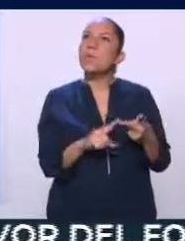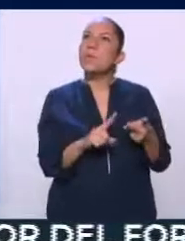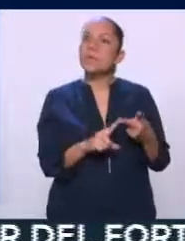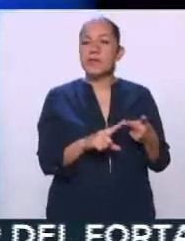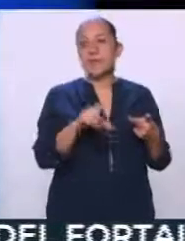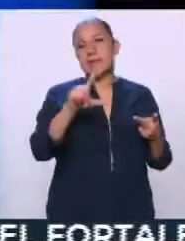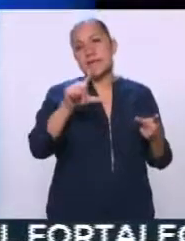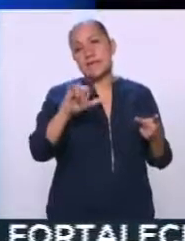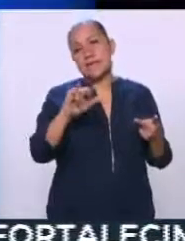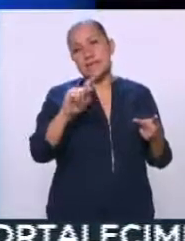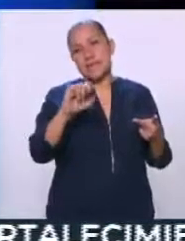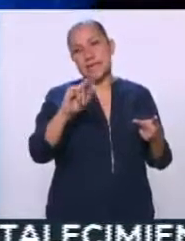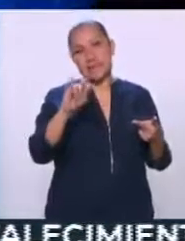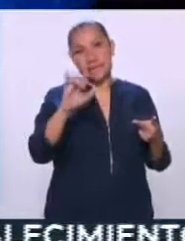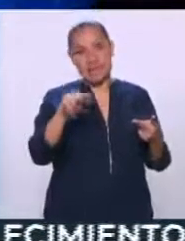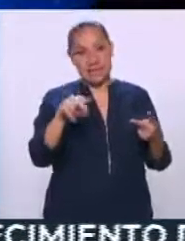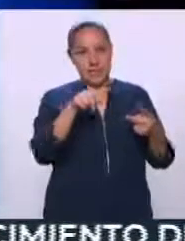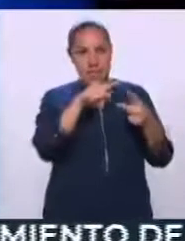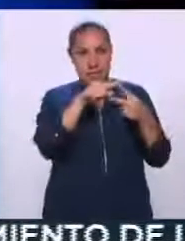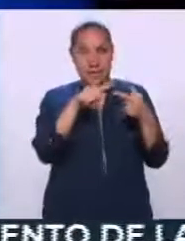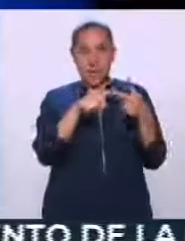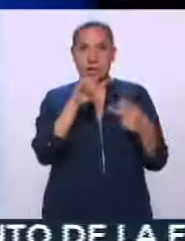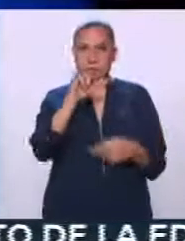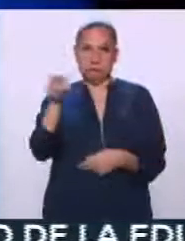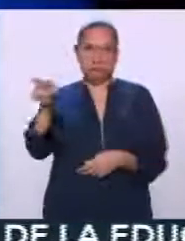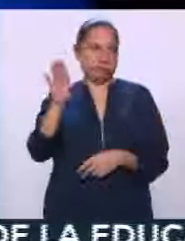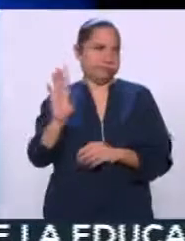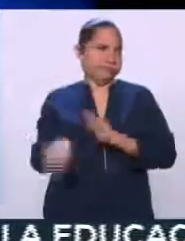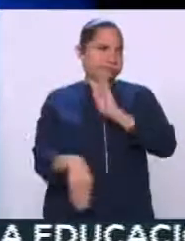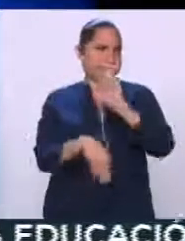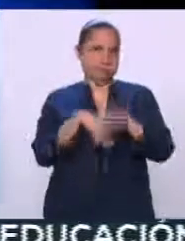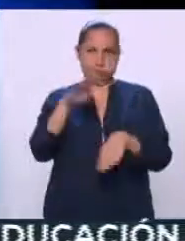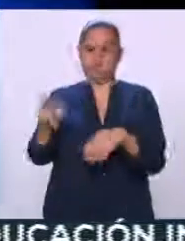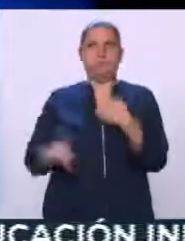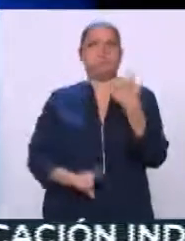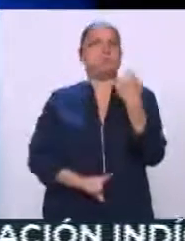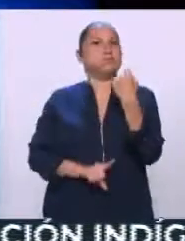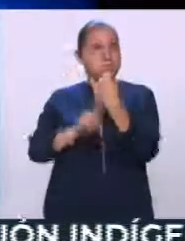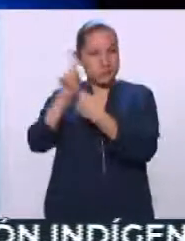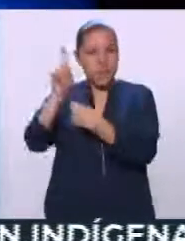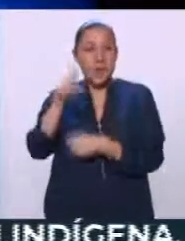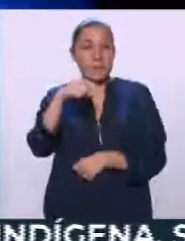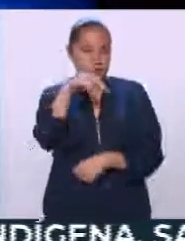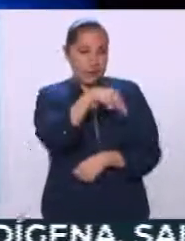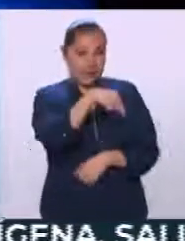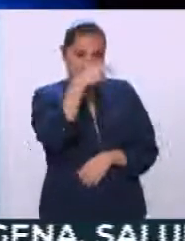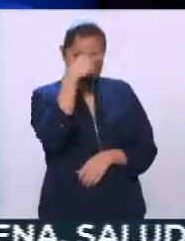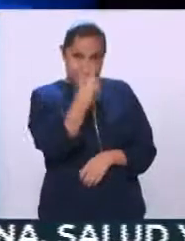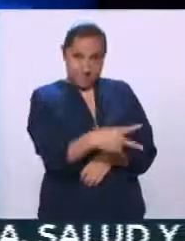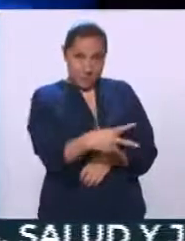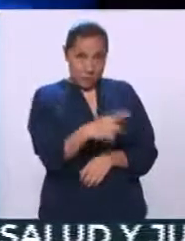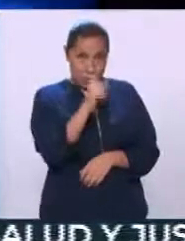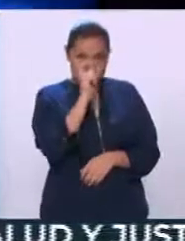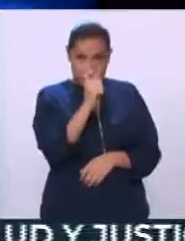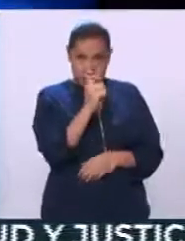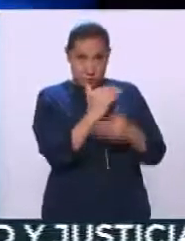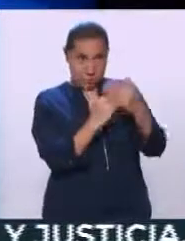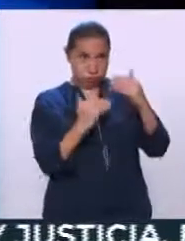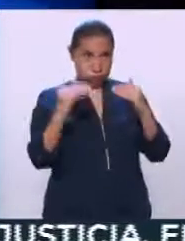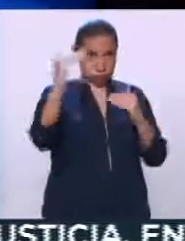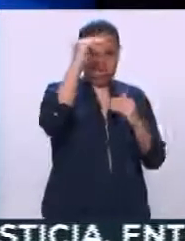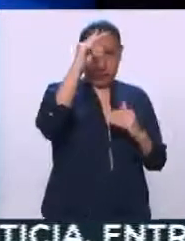Liechtenstein, ¿no? Por ejemplo, donde sí hubo una catástrofe también, México claramente no está en el primer lugar. Entonces también